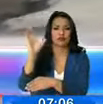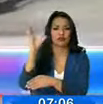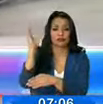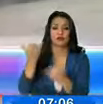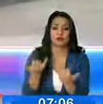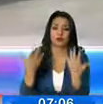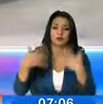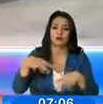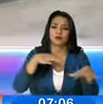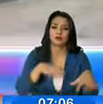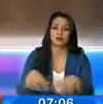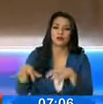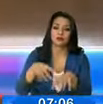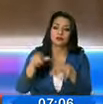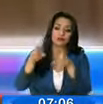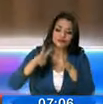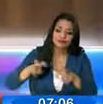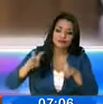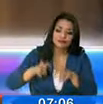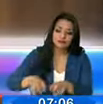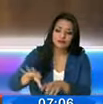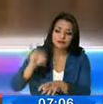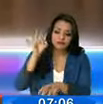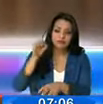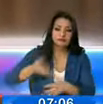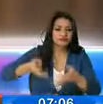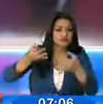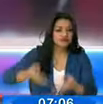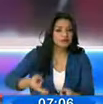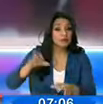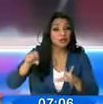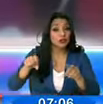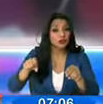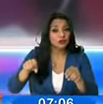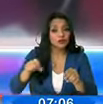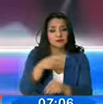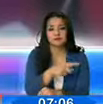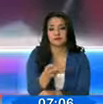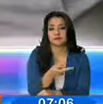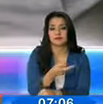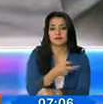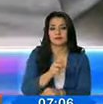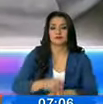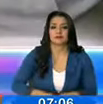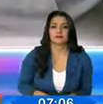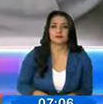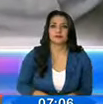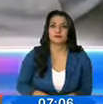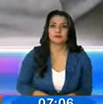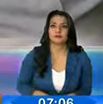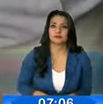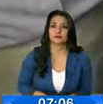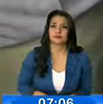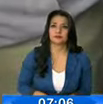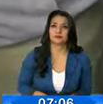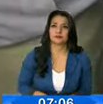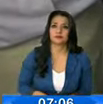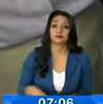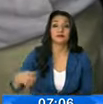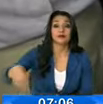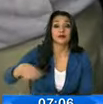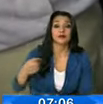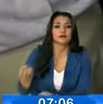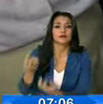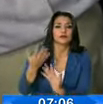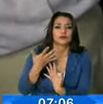para identificarlos y comprobar o descartar que son los santodomingueños. Que ellos van a venir a negociar aquí,